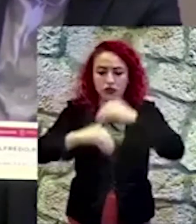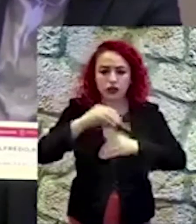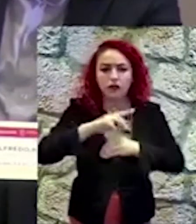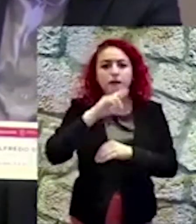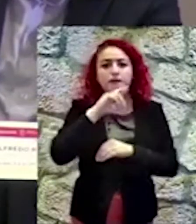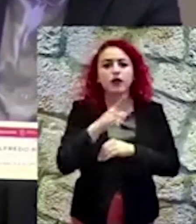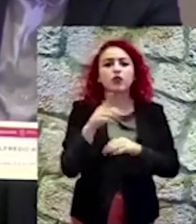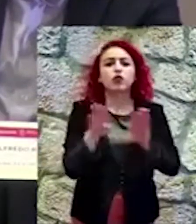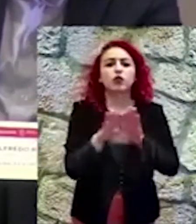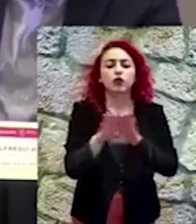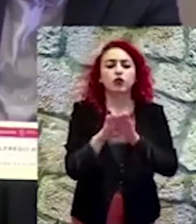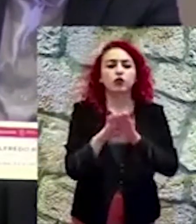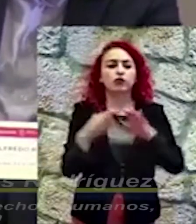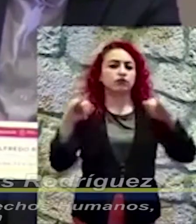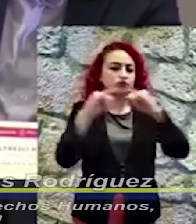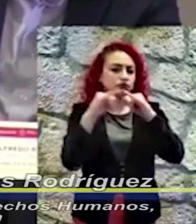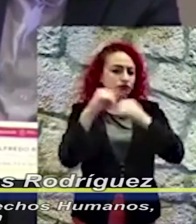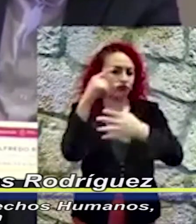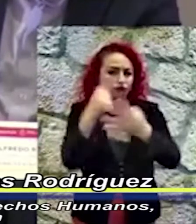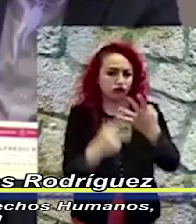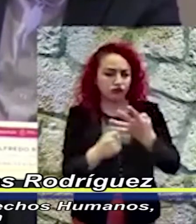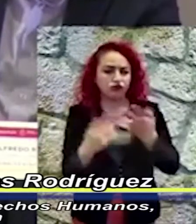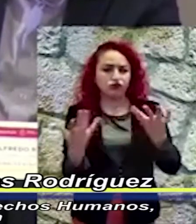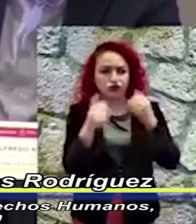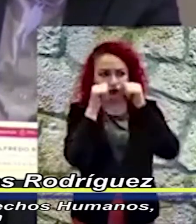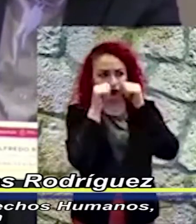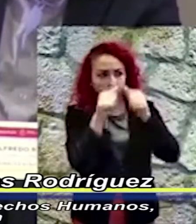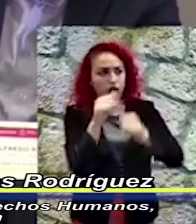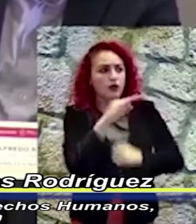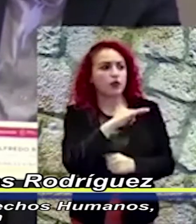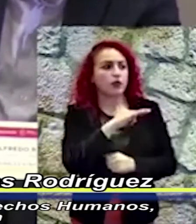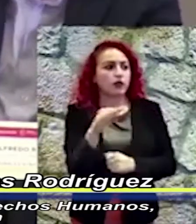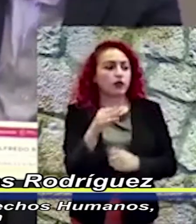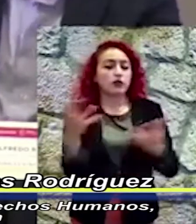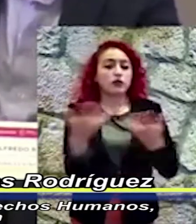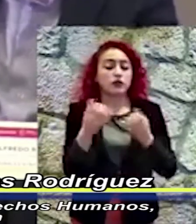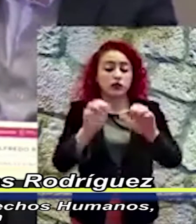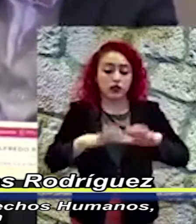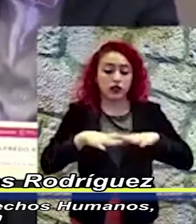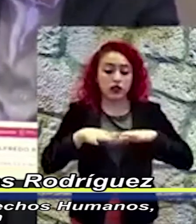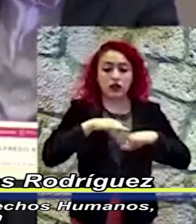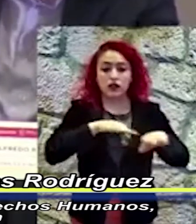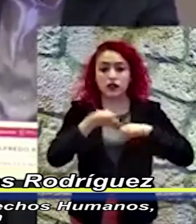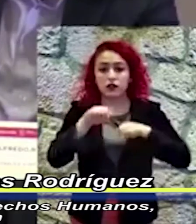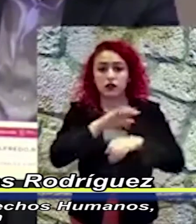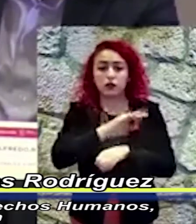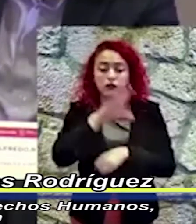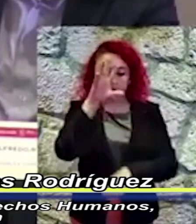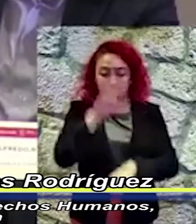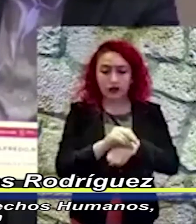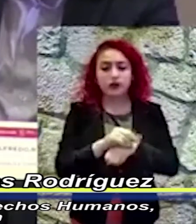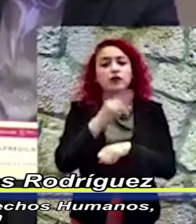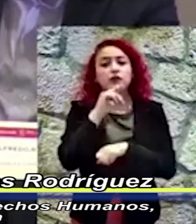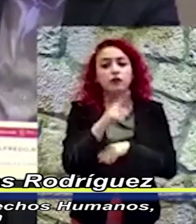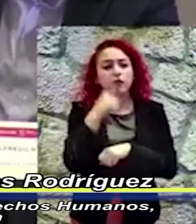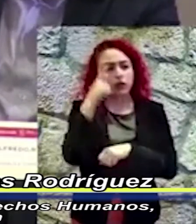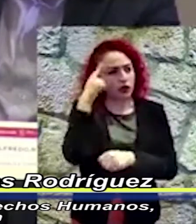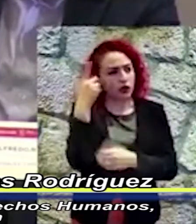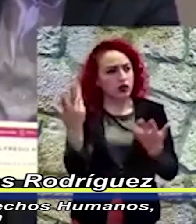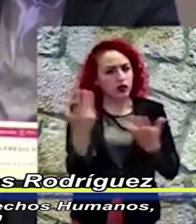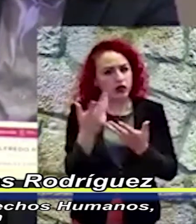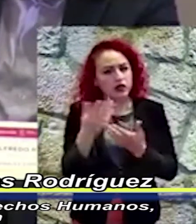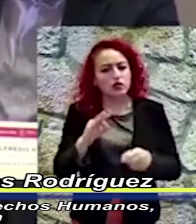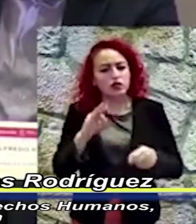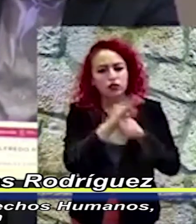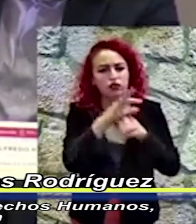Es un fenómeno que se mueve todos los días y que requiere de una mayor y mejor coordinación